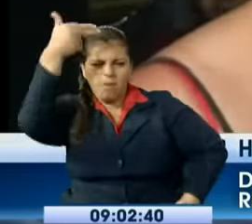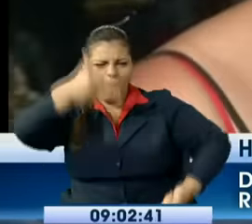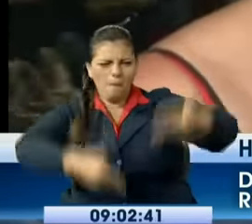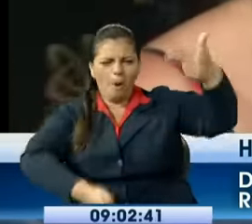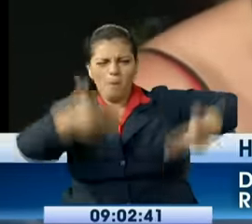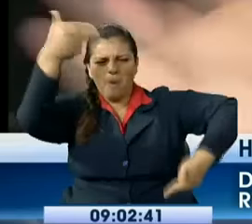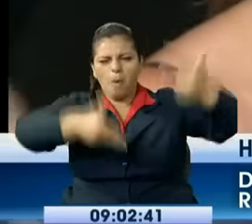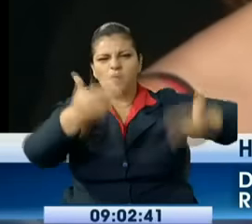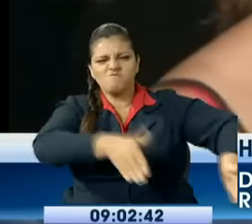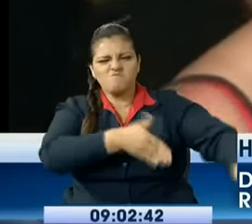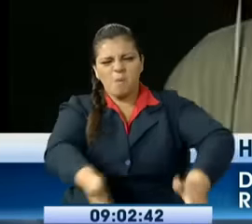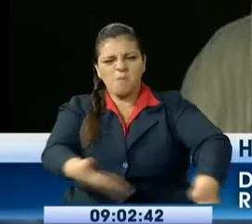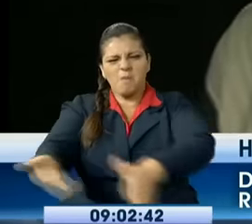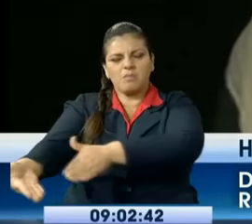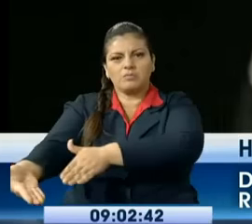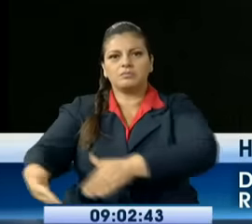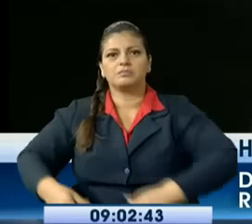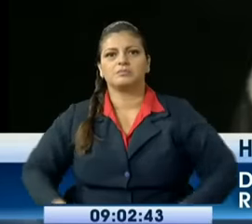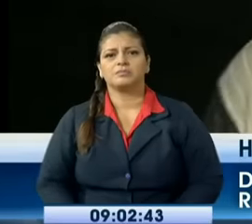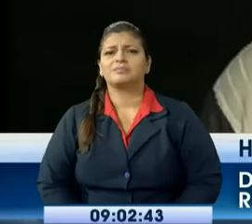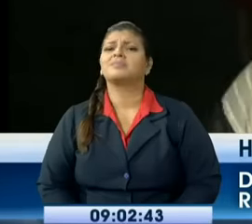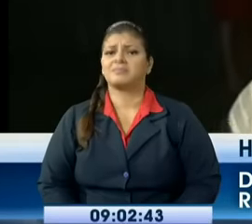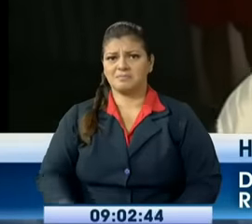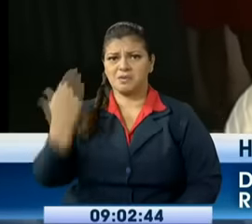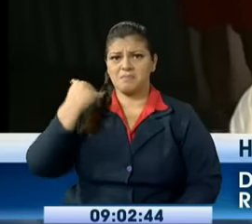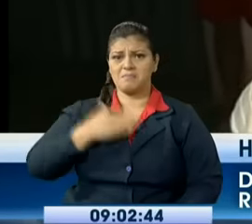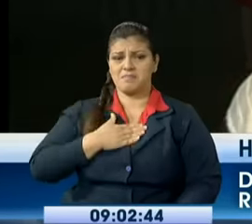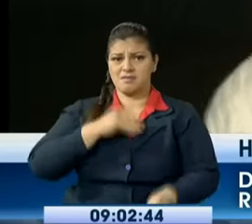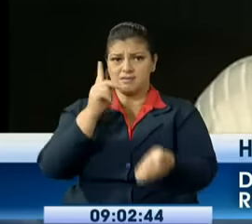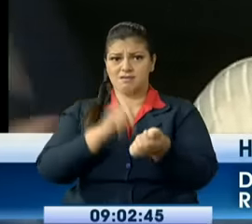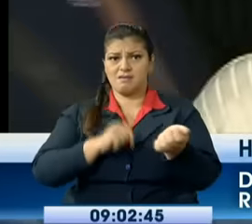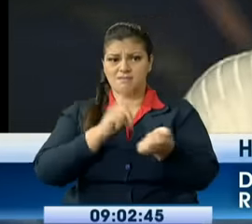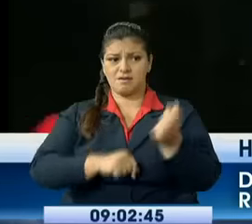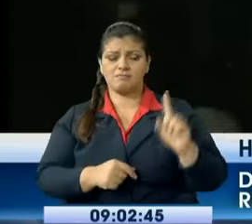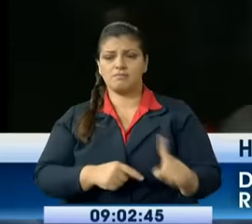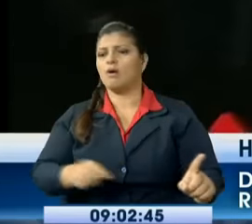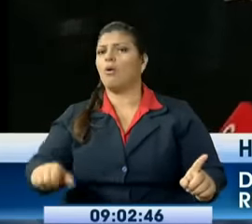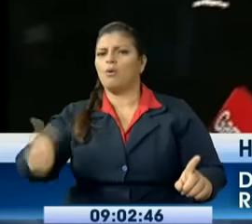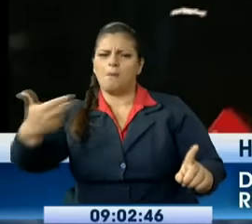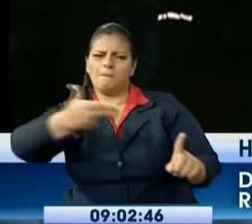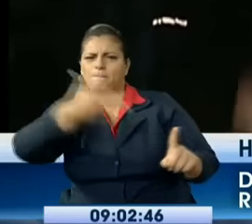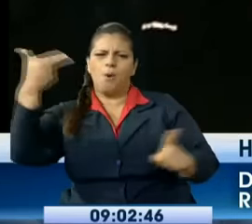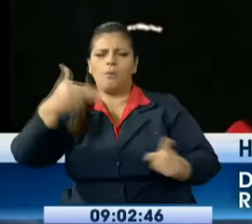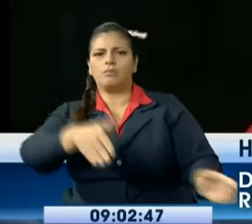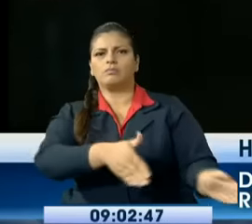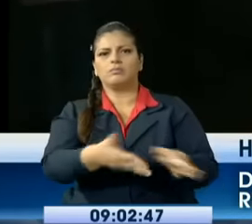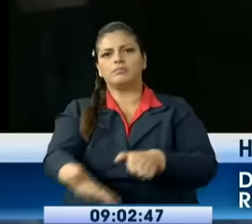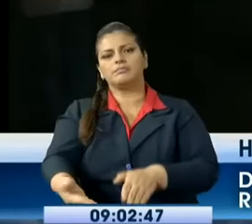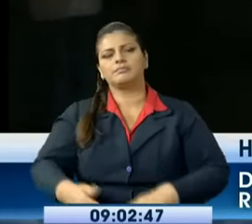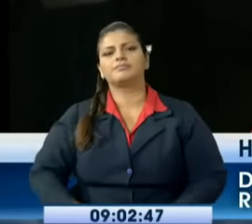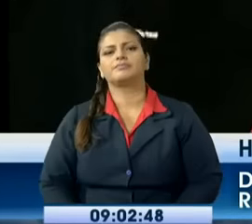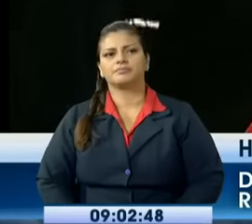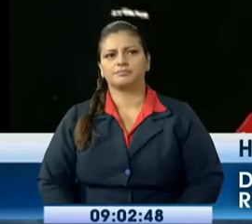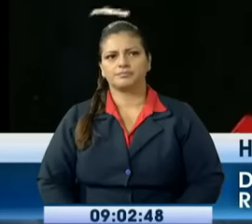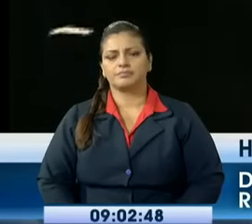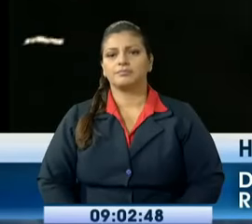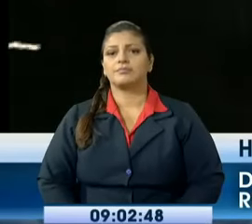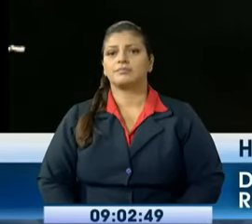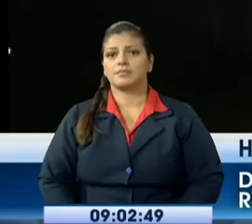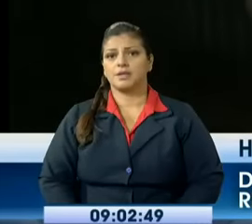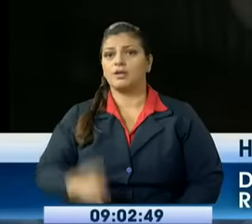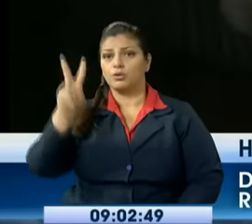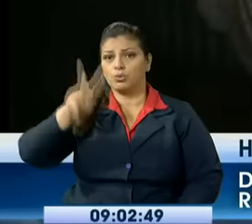cogido que está aquí, matan a la gente. Sí, incluso a mi hermano lo mataron ahí. En toda la esquina lo mataron a mi hermano. ¿Con qué frecuencia se registran los asesinatos? Aquí a dos